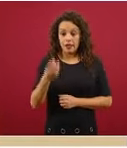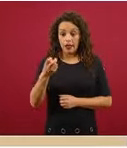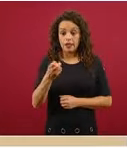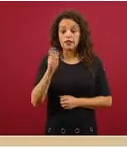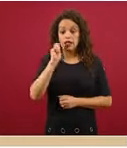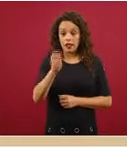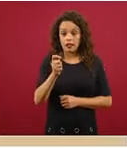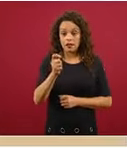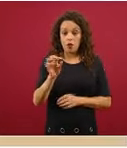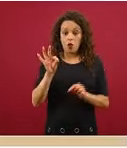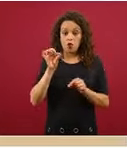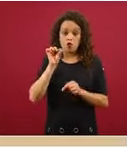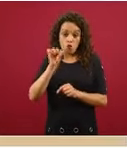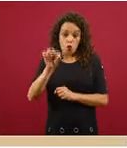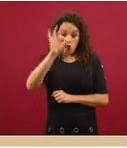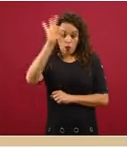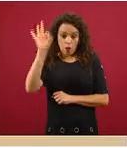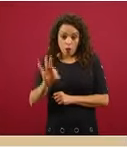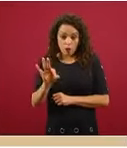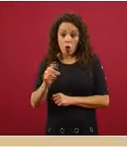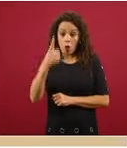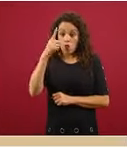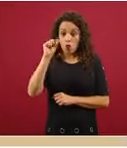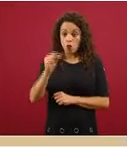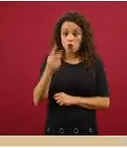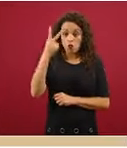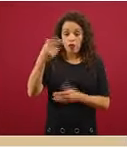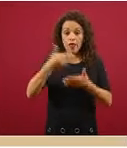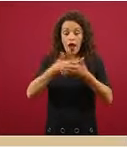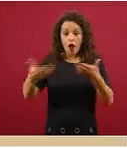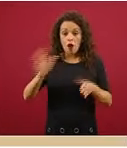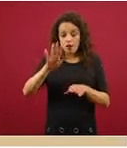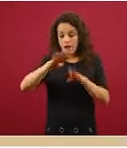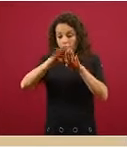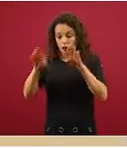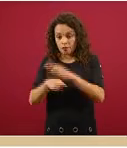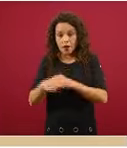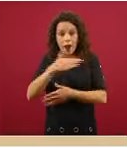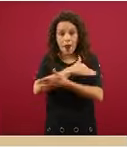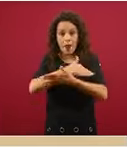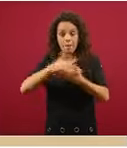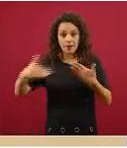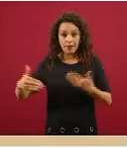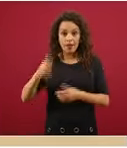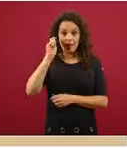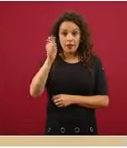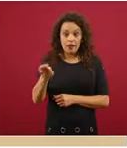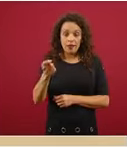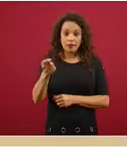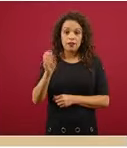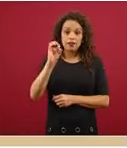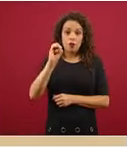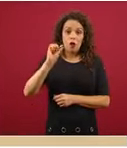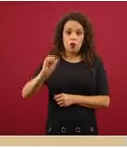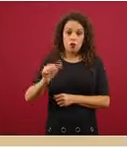punto porcentual, de hecho estaba en 1.2, lo tenemos ahora a la mitad y por debajo del 1%,